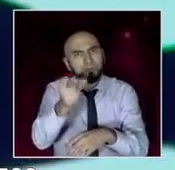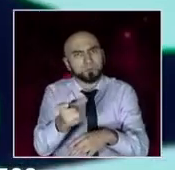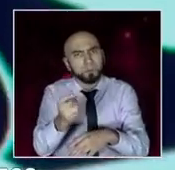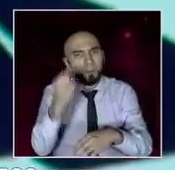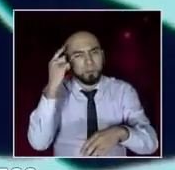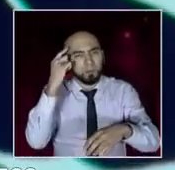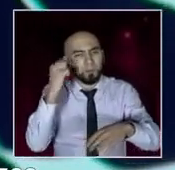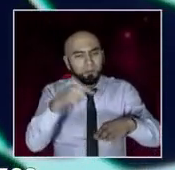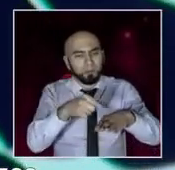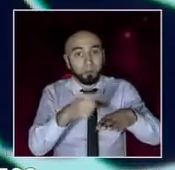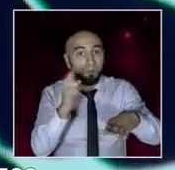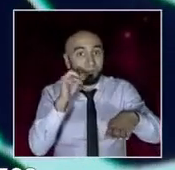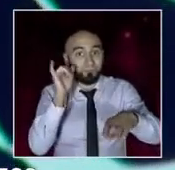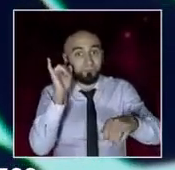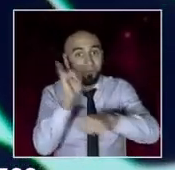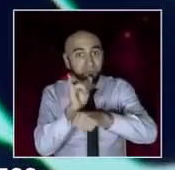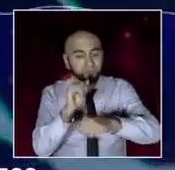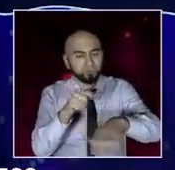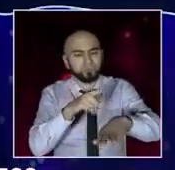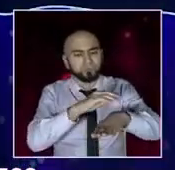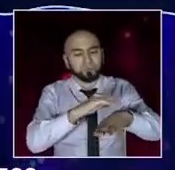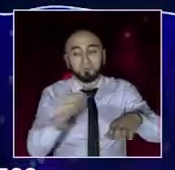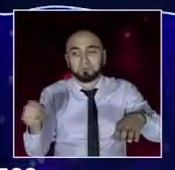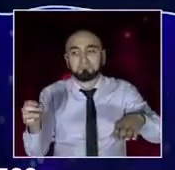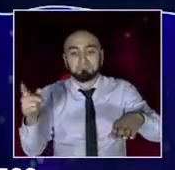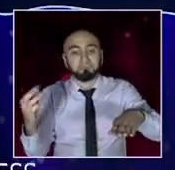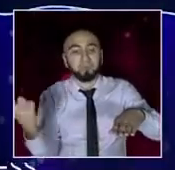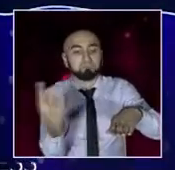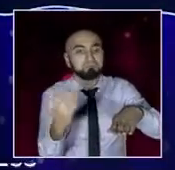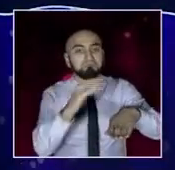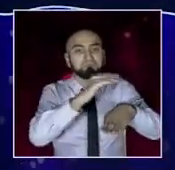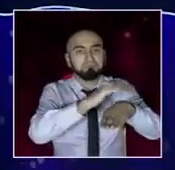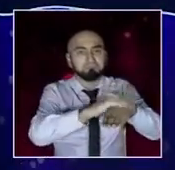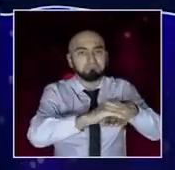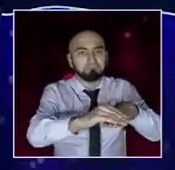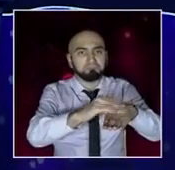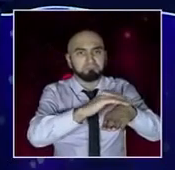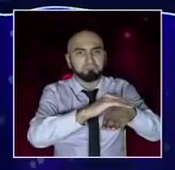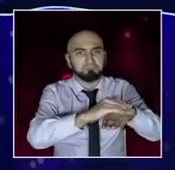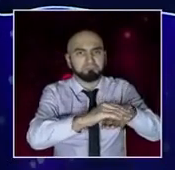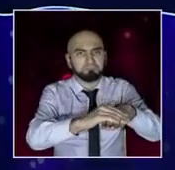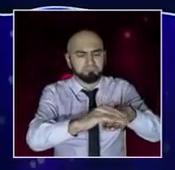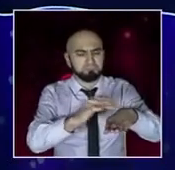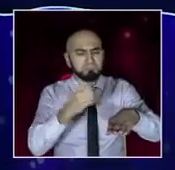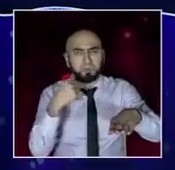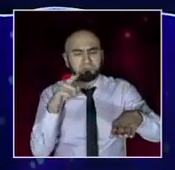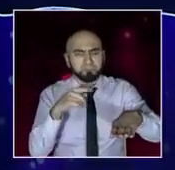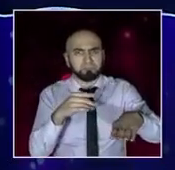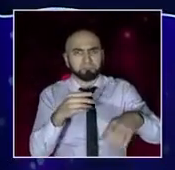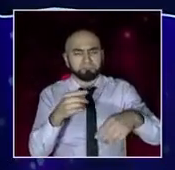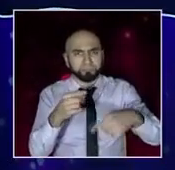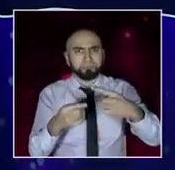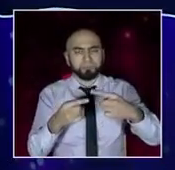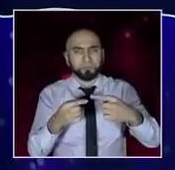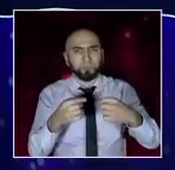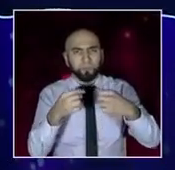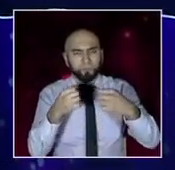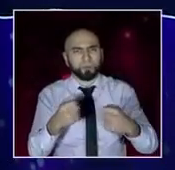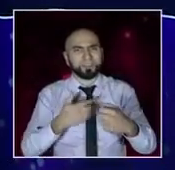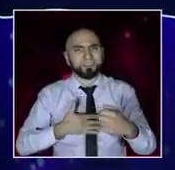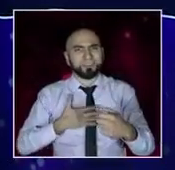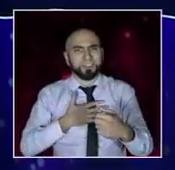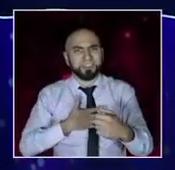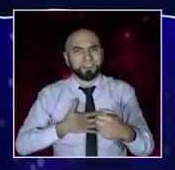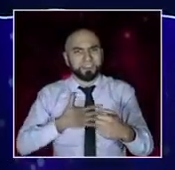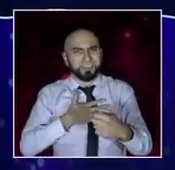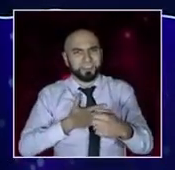de goma vuelva a ser parte del cuerpo, y ver el tacto y sentir el tacto es